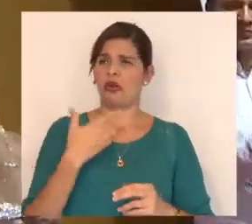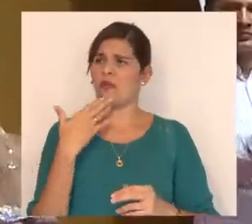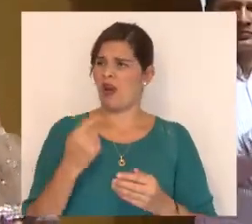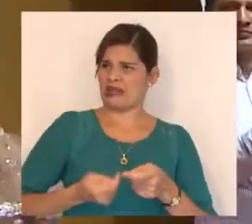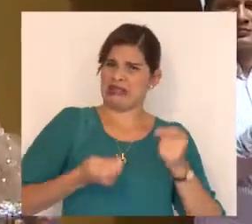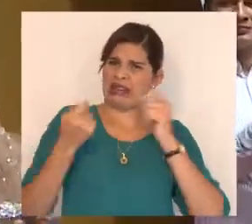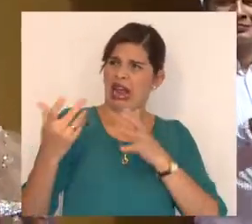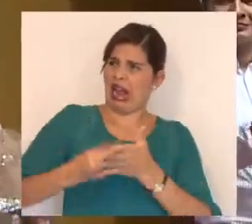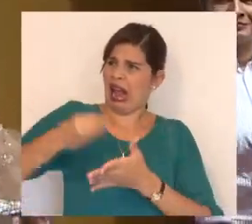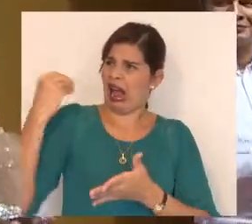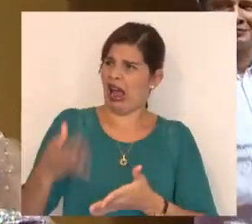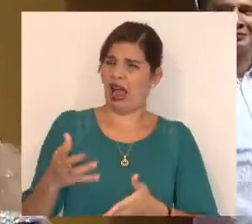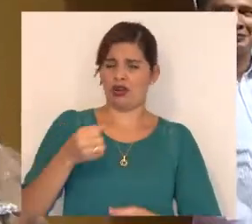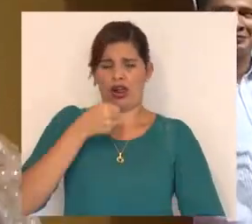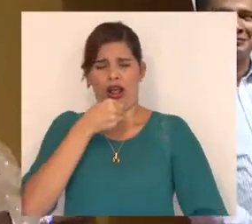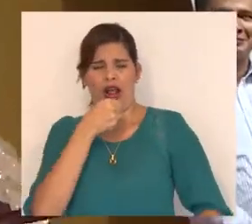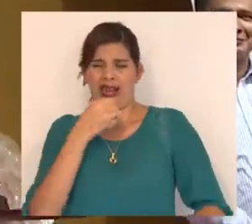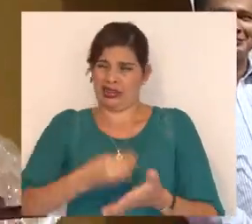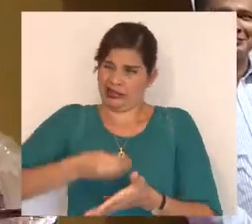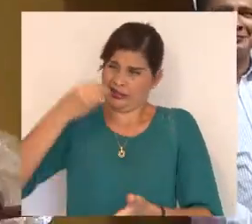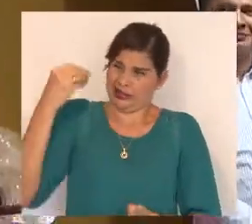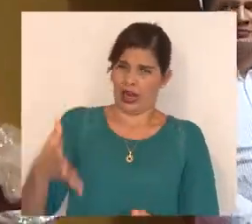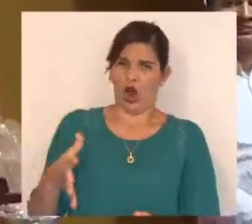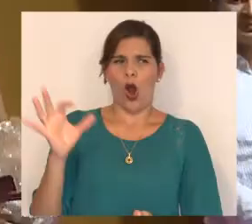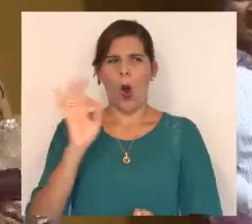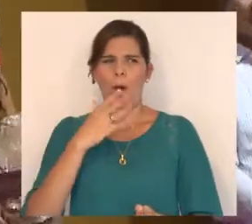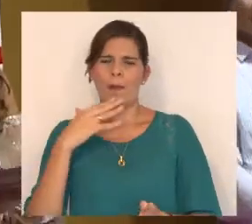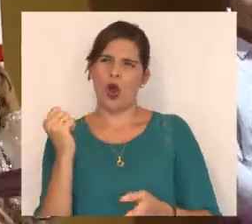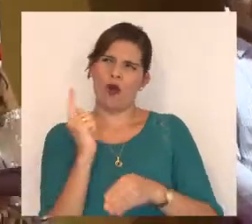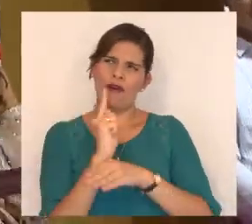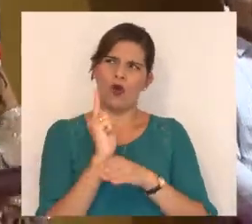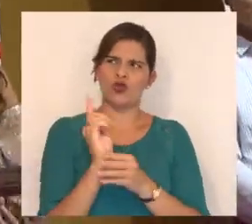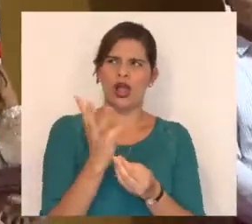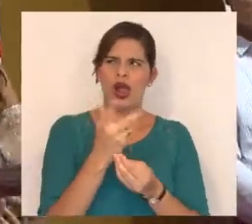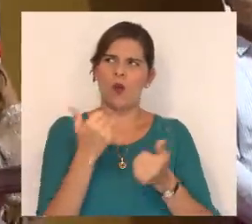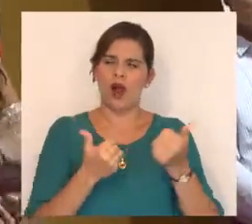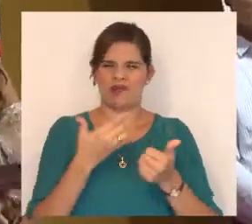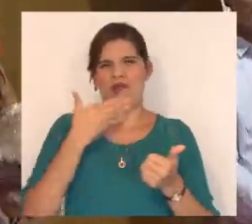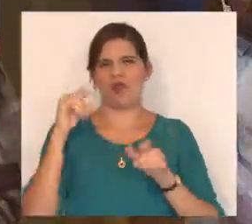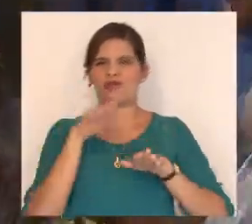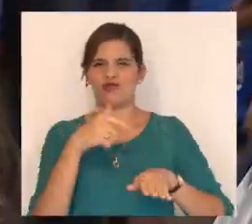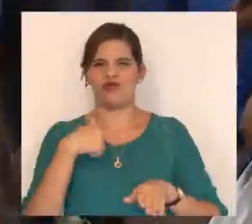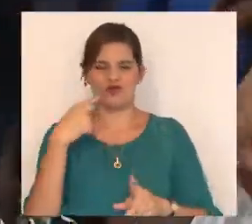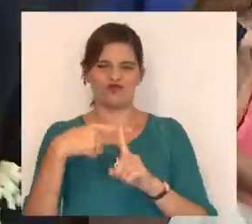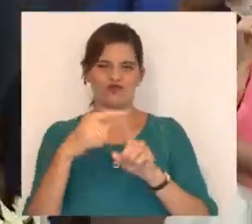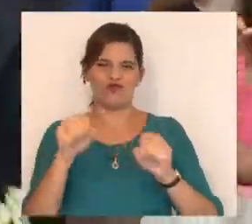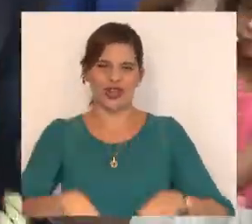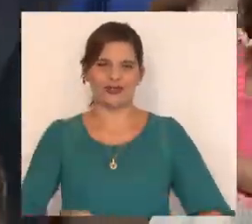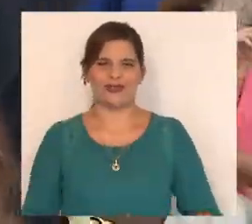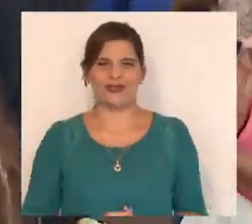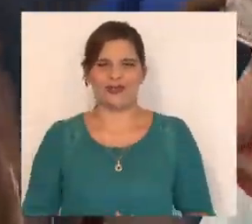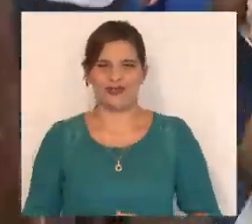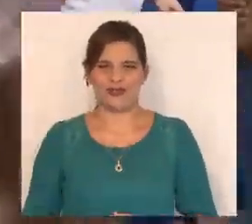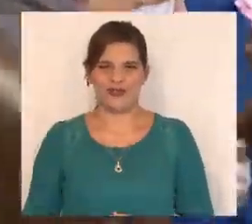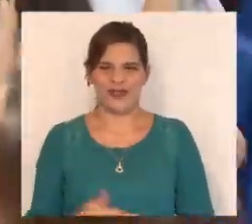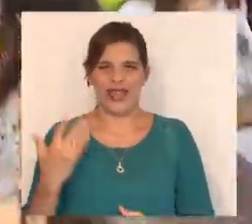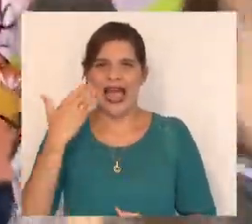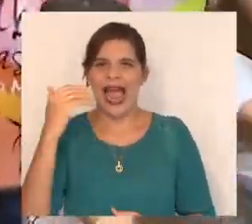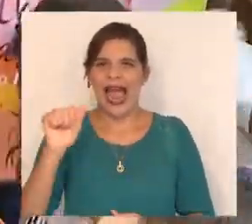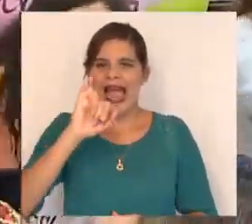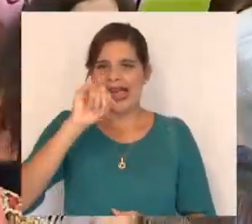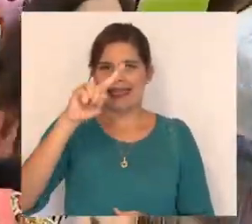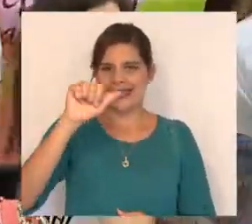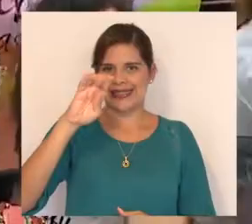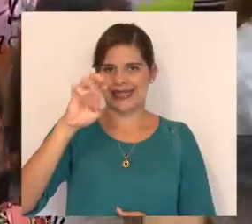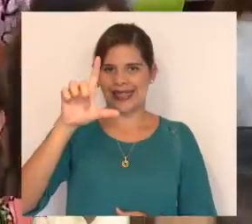mi gente de cultura vaya a las mejores condiciones a presentar. Muchas gracias y muchas felicitaciones a todos. Isabela Margarita Vargas Mozo